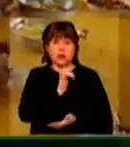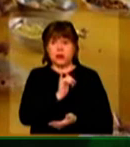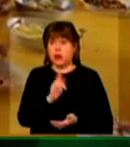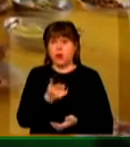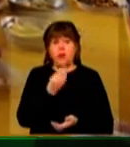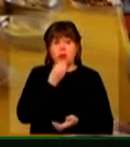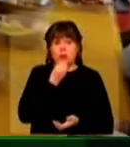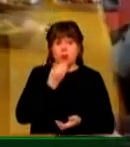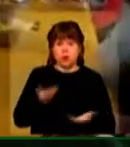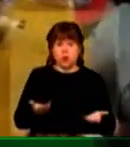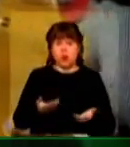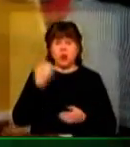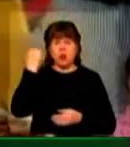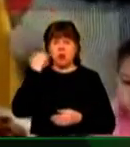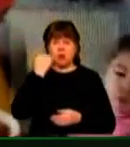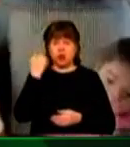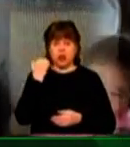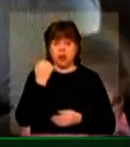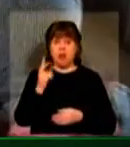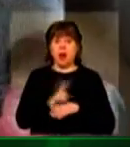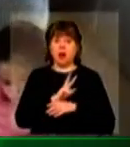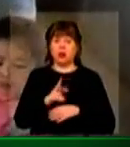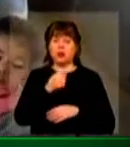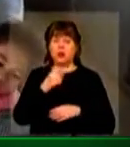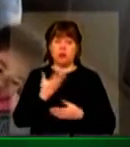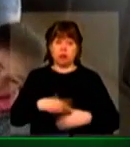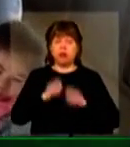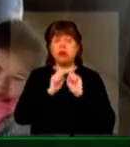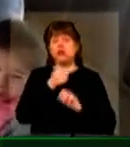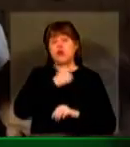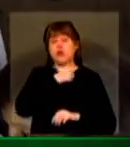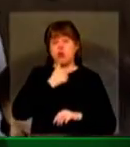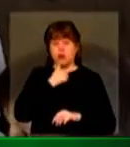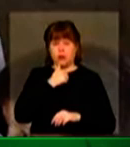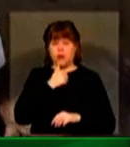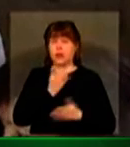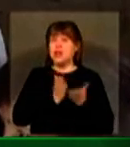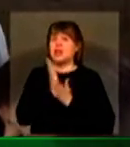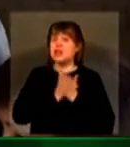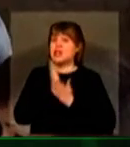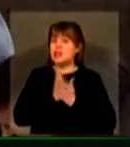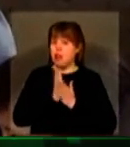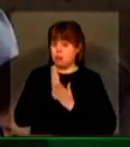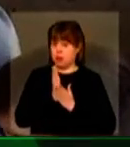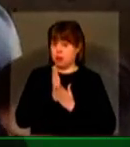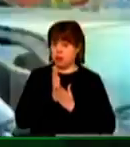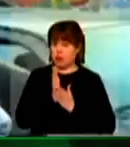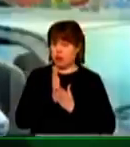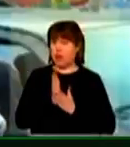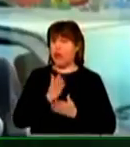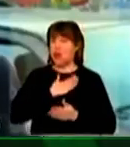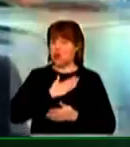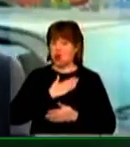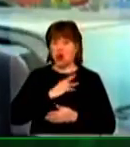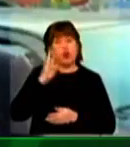pareció importante ponerlo sobre la mesa para encontrar una solución. Si hay algo que he hecho desde siempre, por amor a la camiseta, por